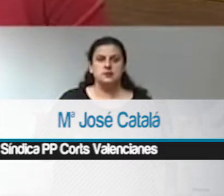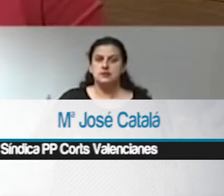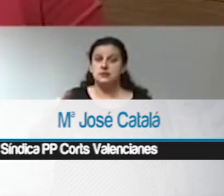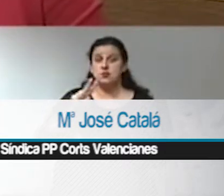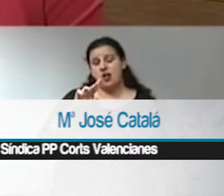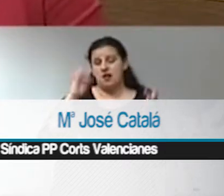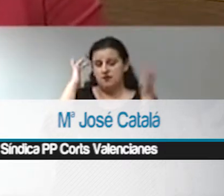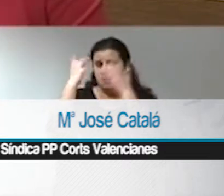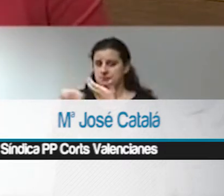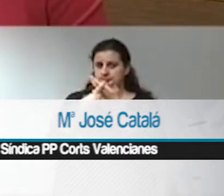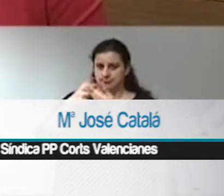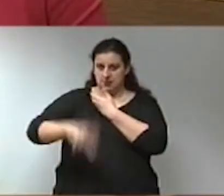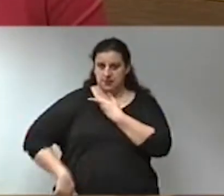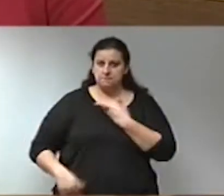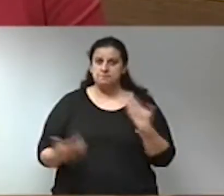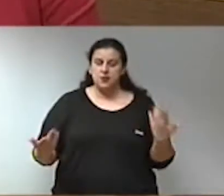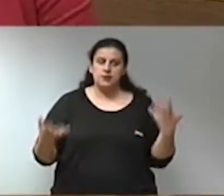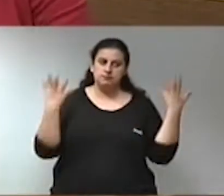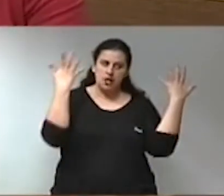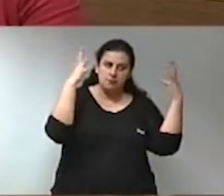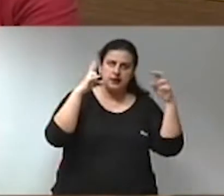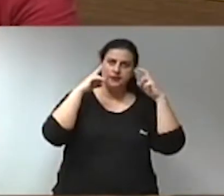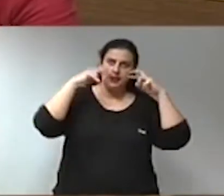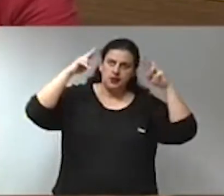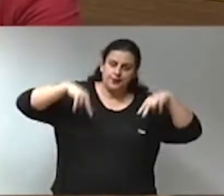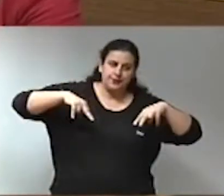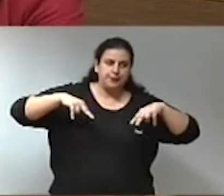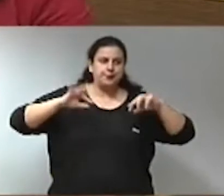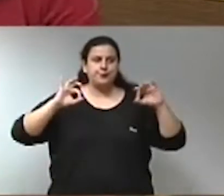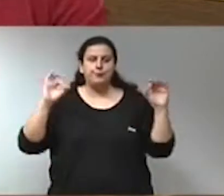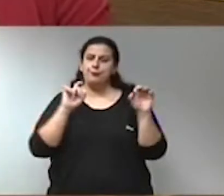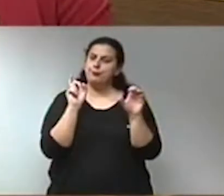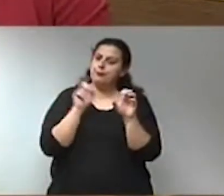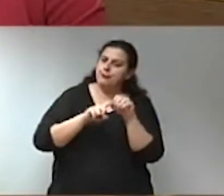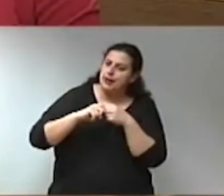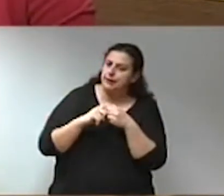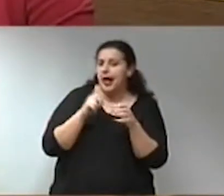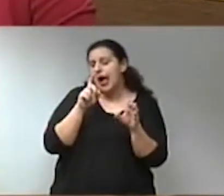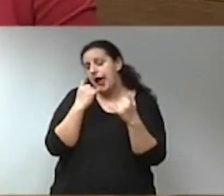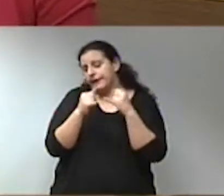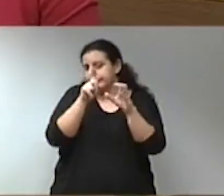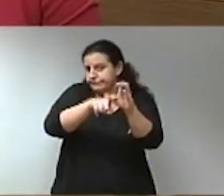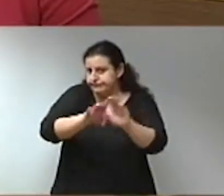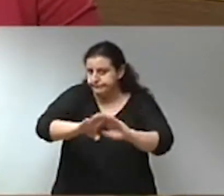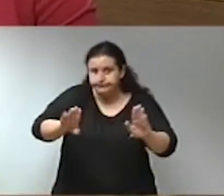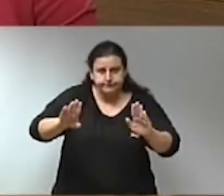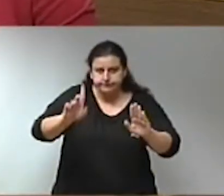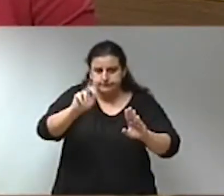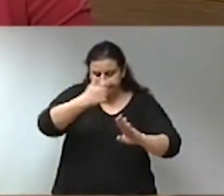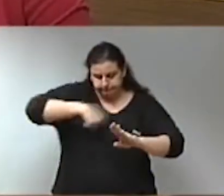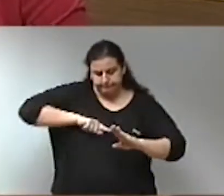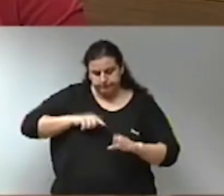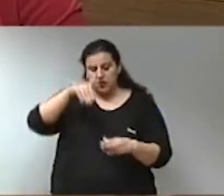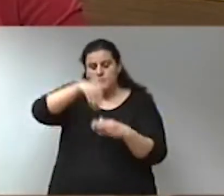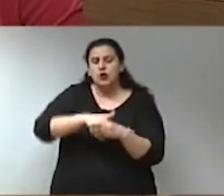Y es el momento de que, más allá de los aplausos, los reconocimientos y la participación en algunos actos, todos los que estamos aquí